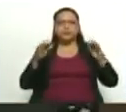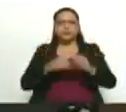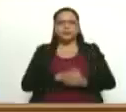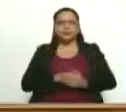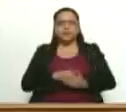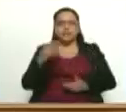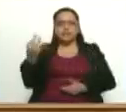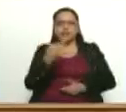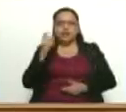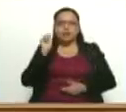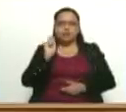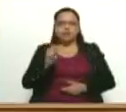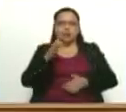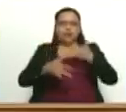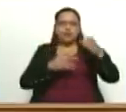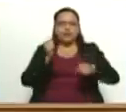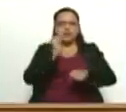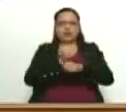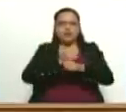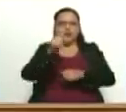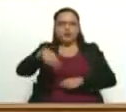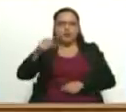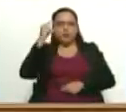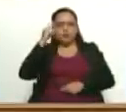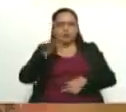Tercer punto del orden del día, ciudadana secretaria.